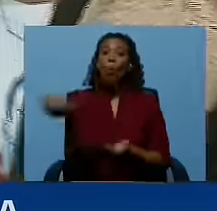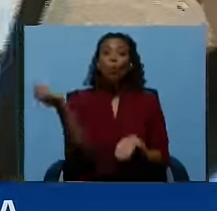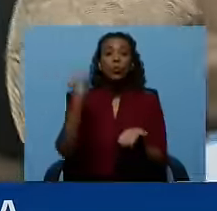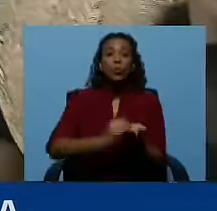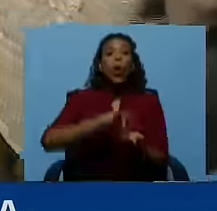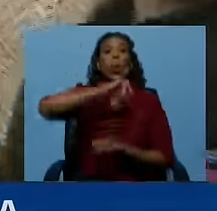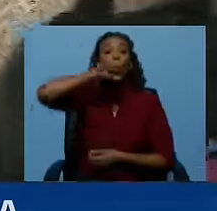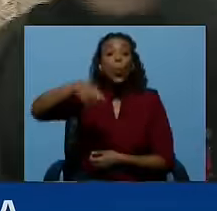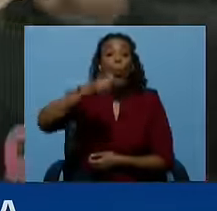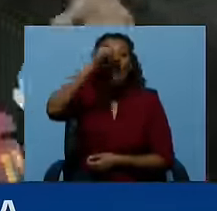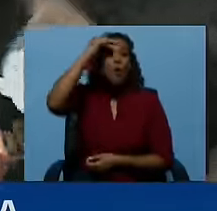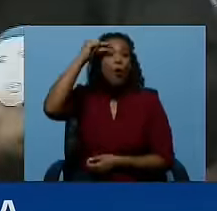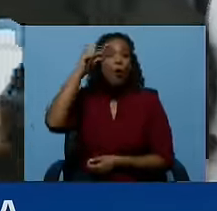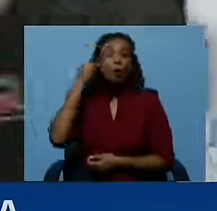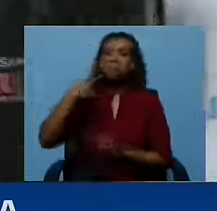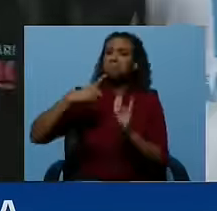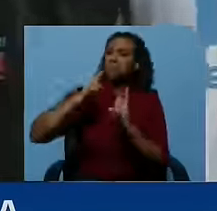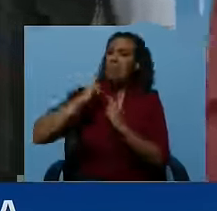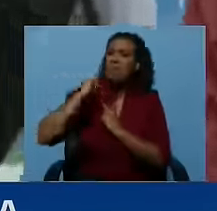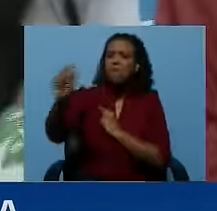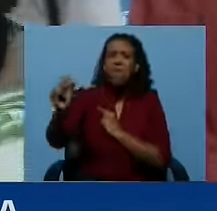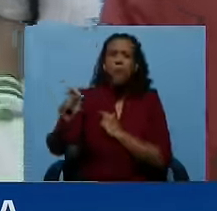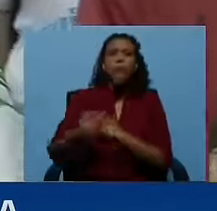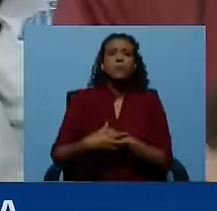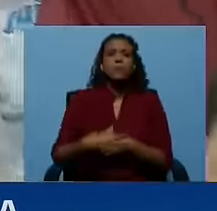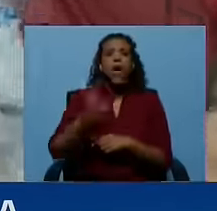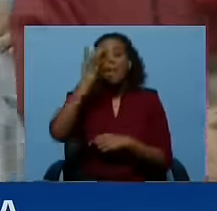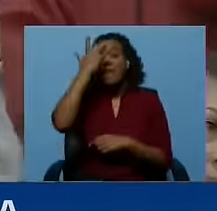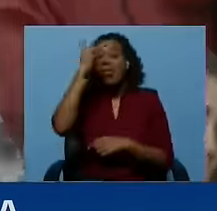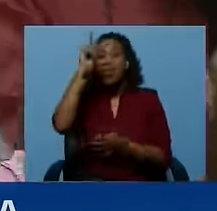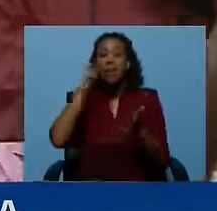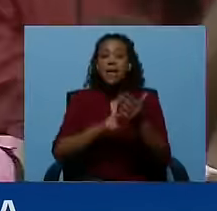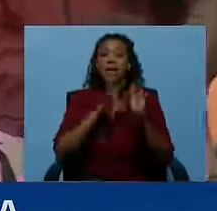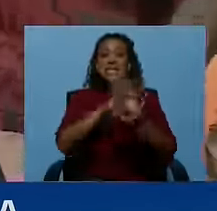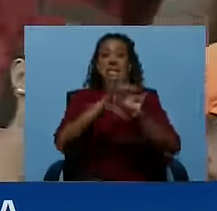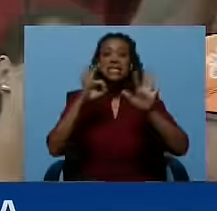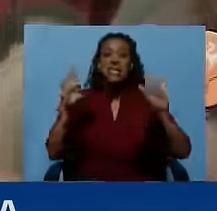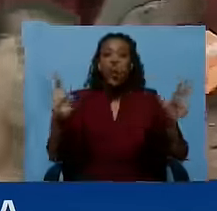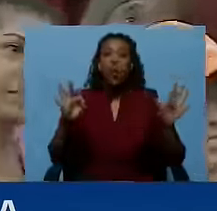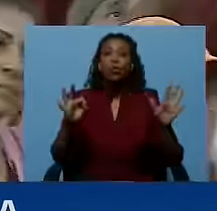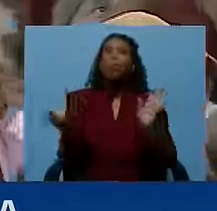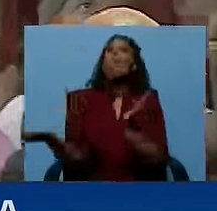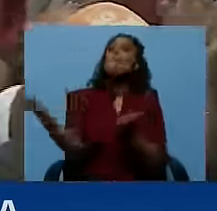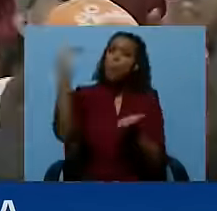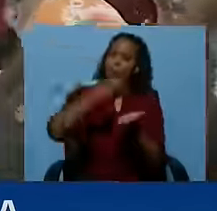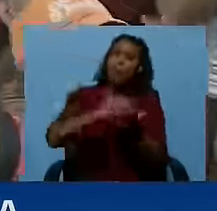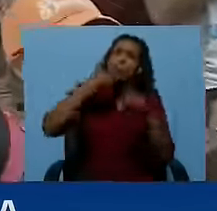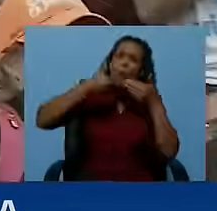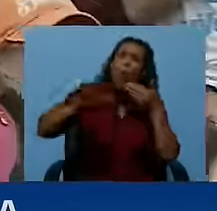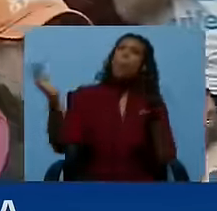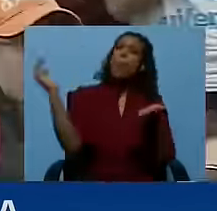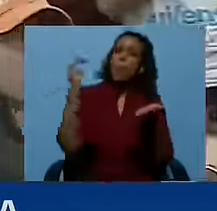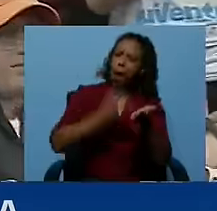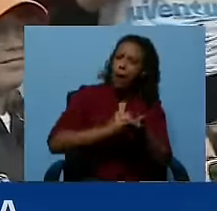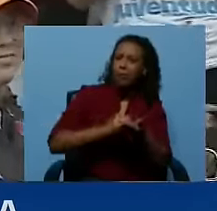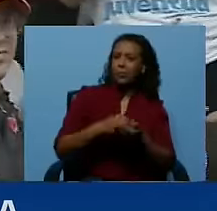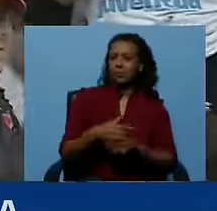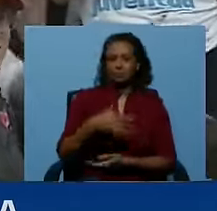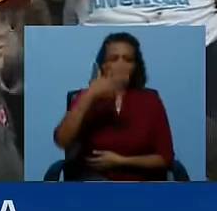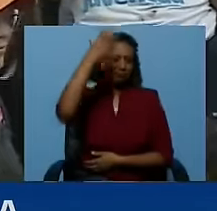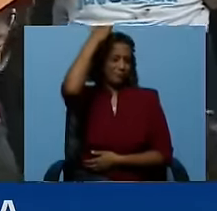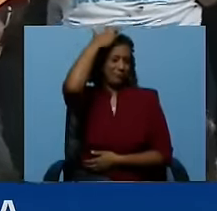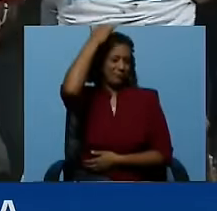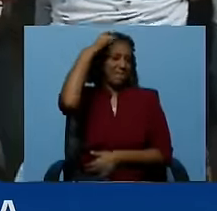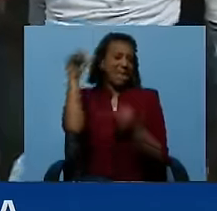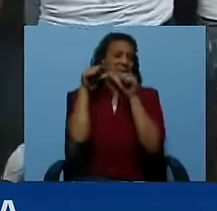Julio Borges se fue en febrero de 2018 y dijo, vuelvo pronto. Y